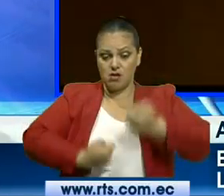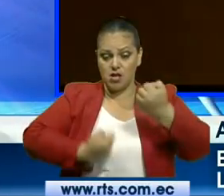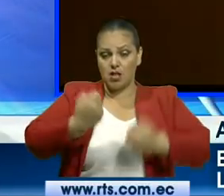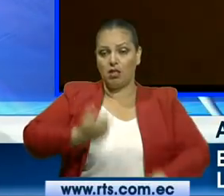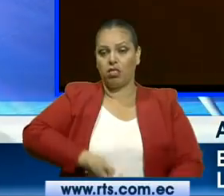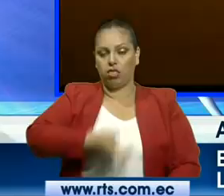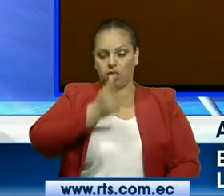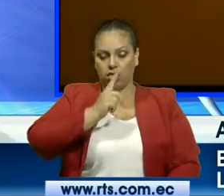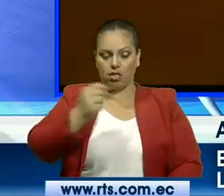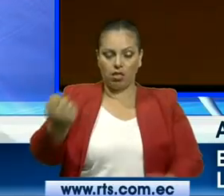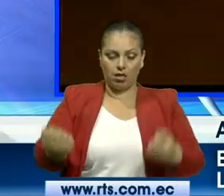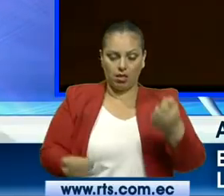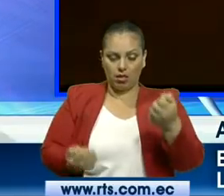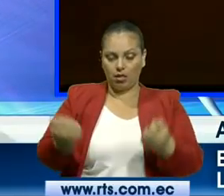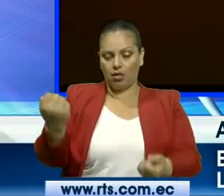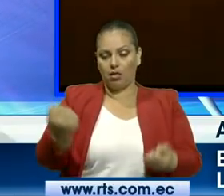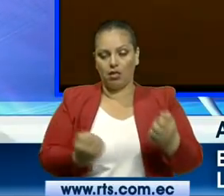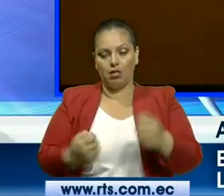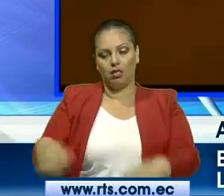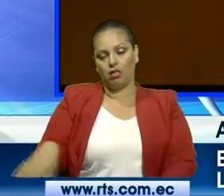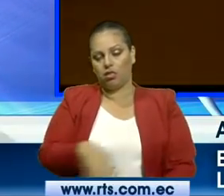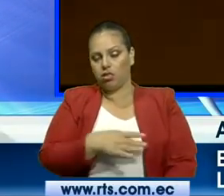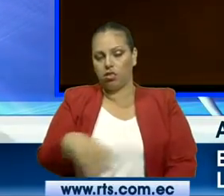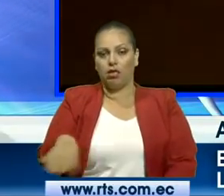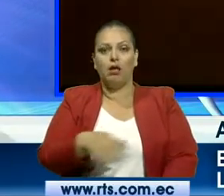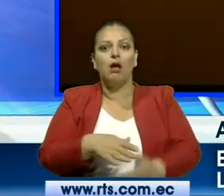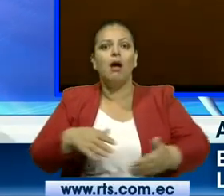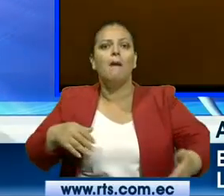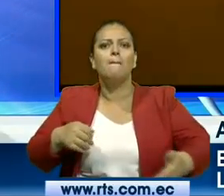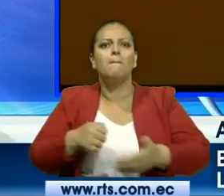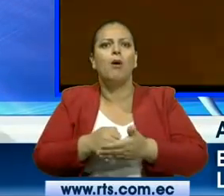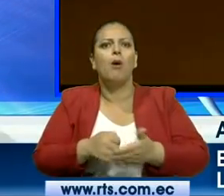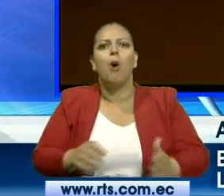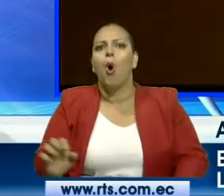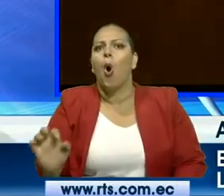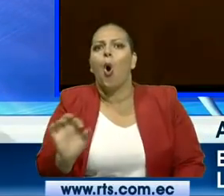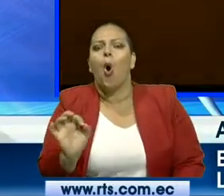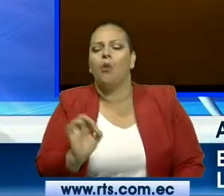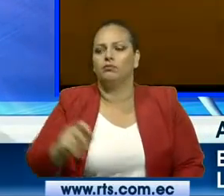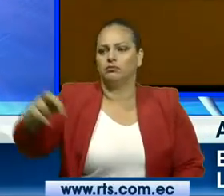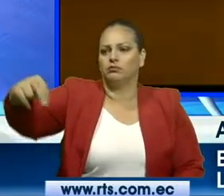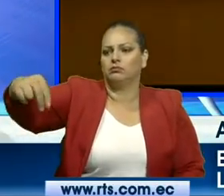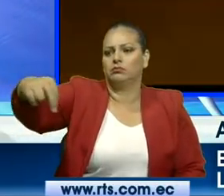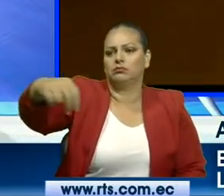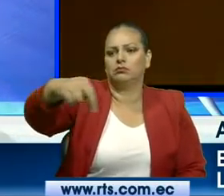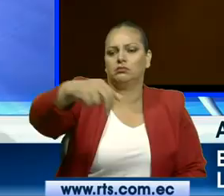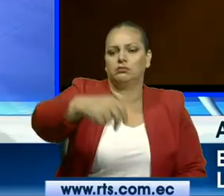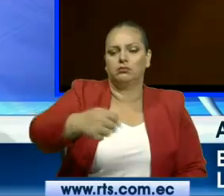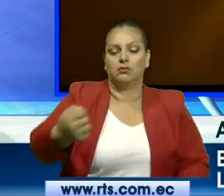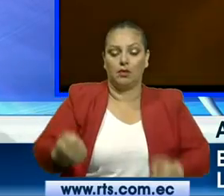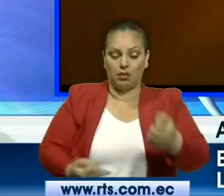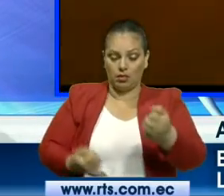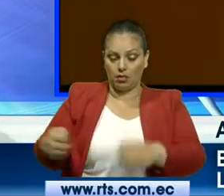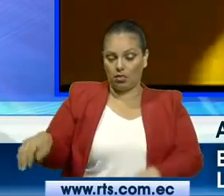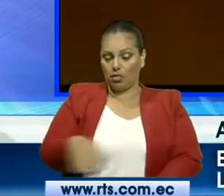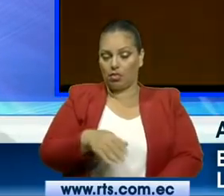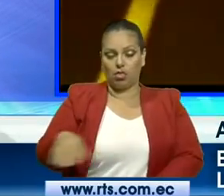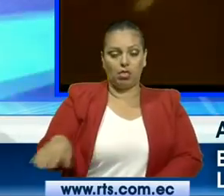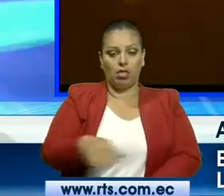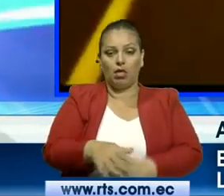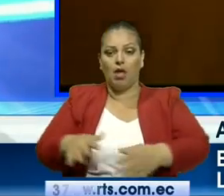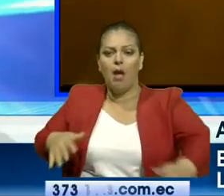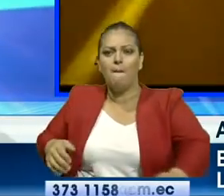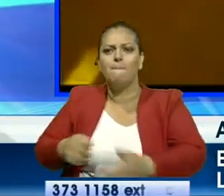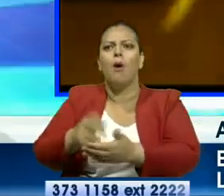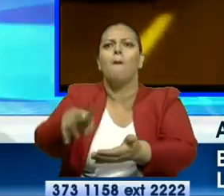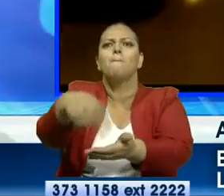esas condiciones, sino contra cualquier otro ciudadano que tenga la desgracia de cruzarse por su camino. En todo caso, el carro,